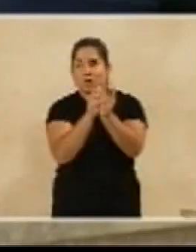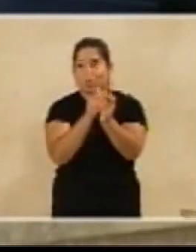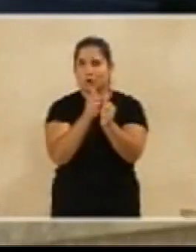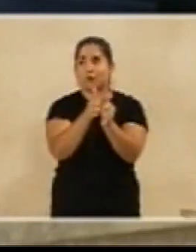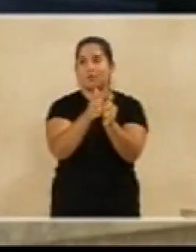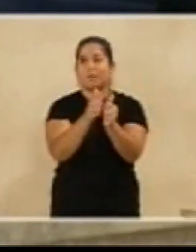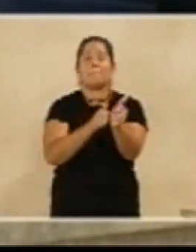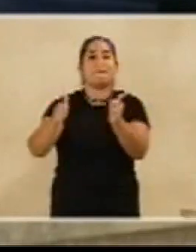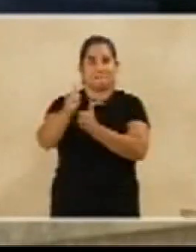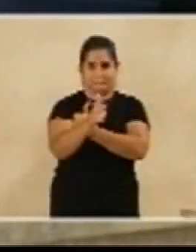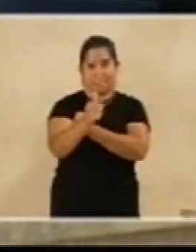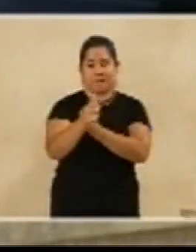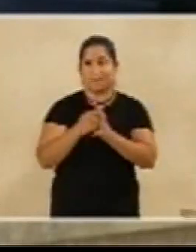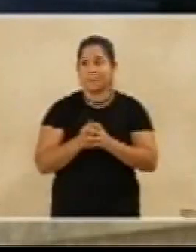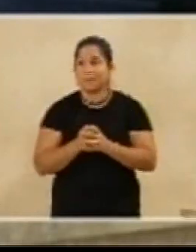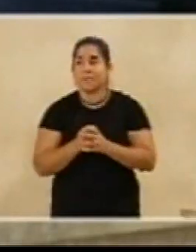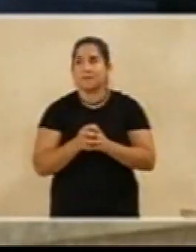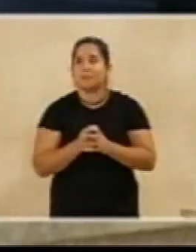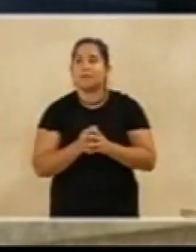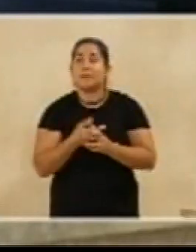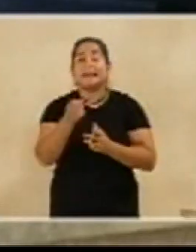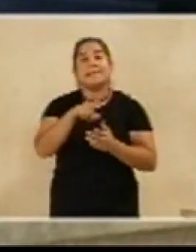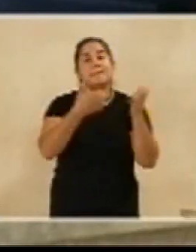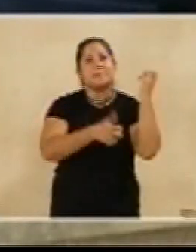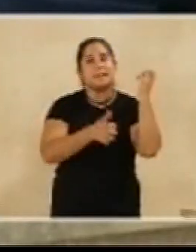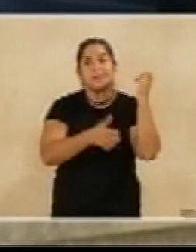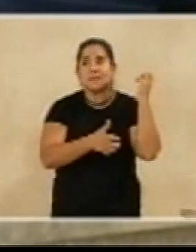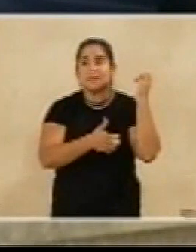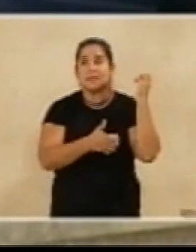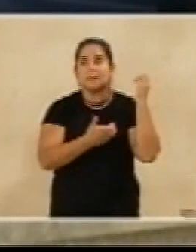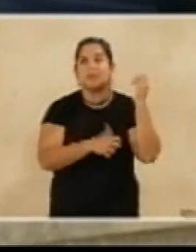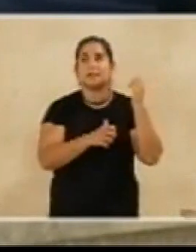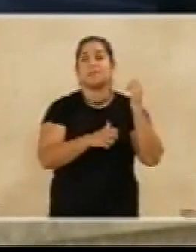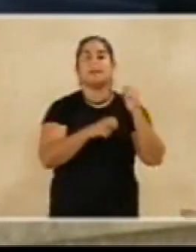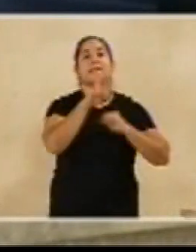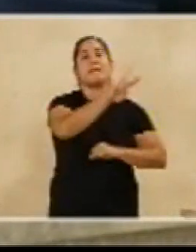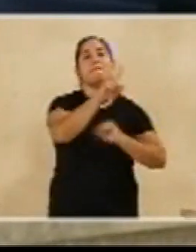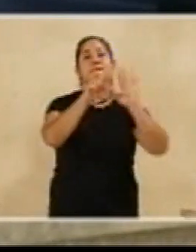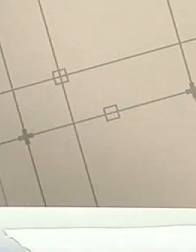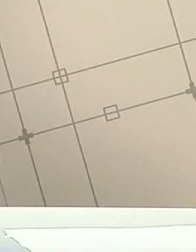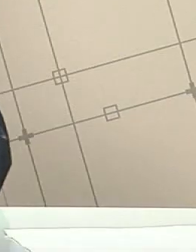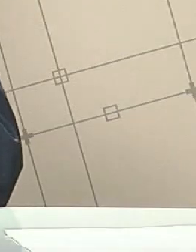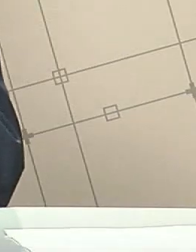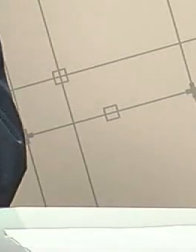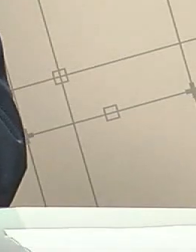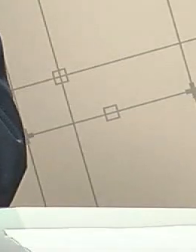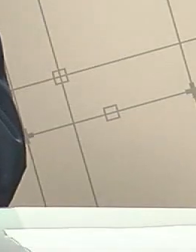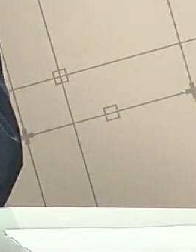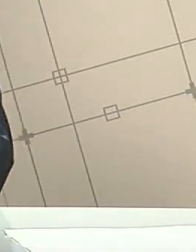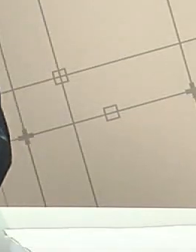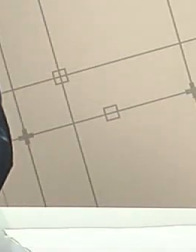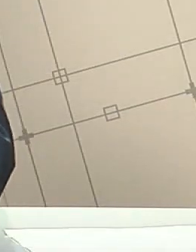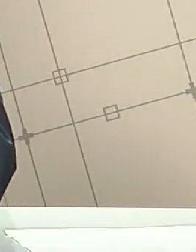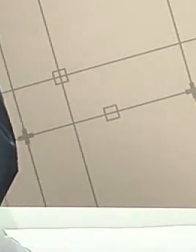Málaga, que tiene un tipo del 29%, y a excepción de Sevilla, que tiene un tipo de gravamen del 26,80%. La